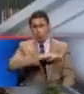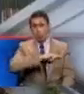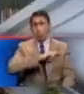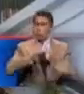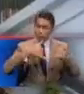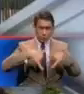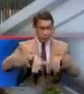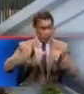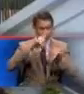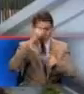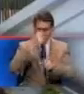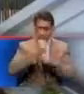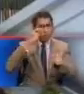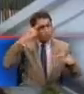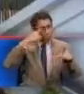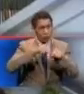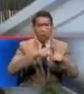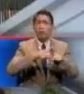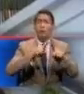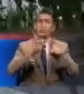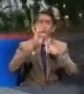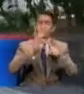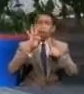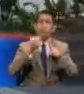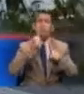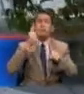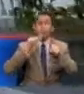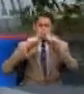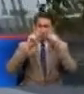ejecutarla. Algunas otras reformas que no fueron parte de la consulta